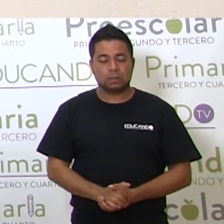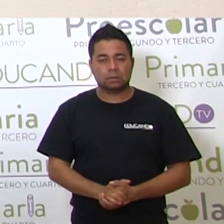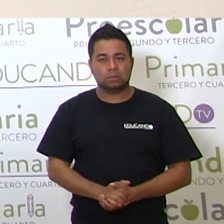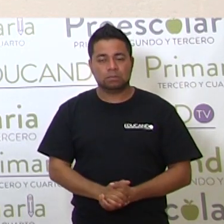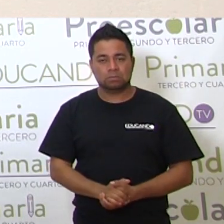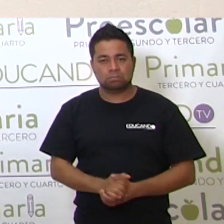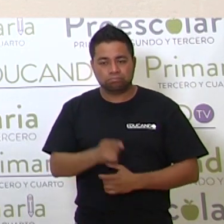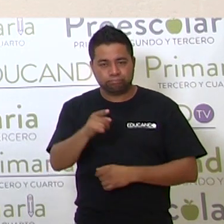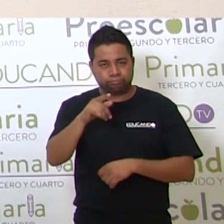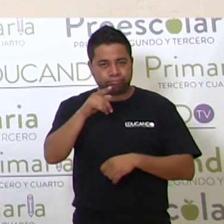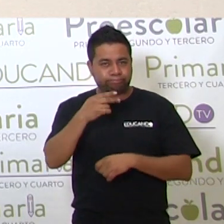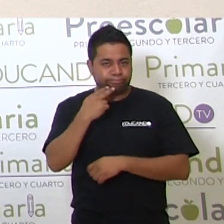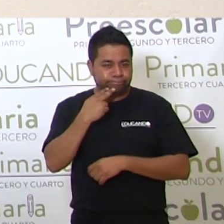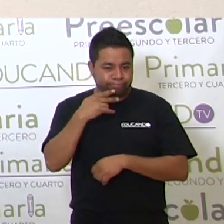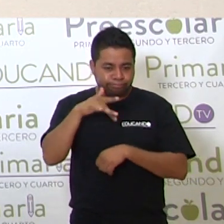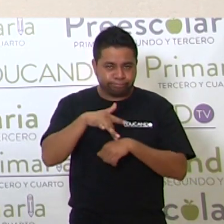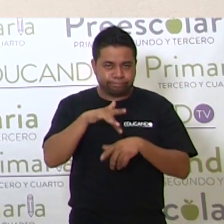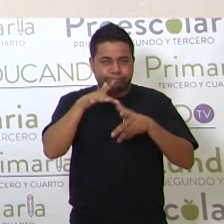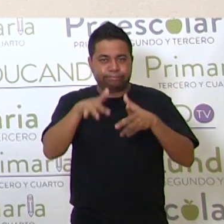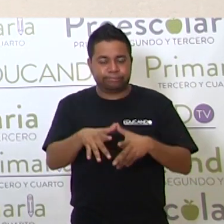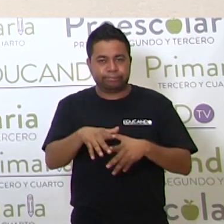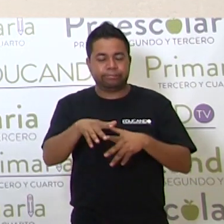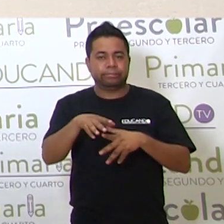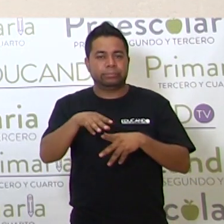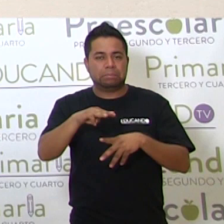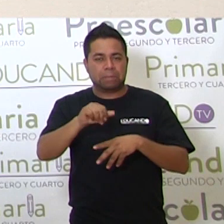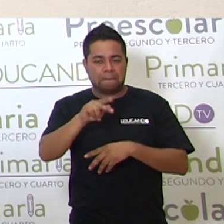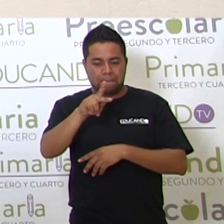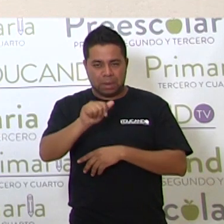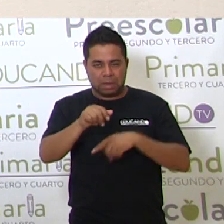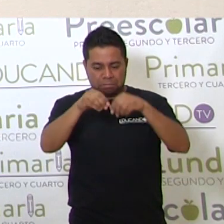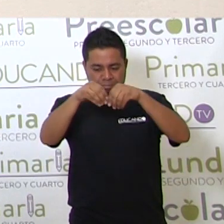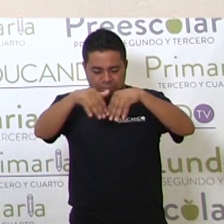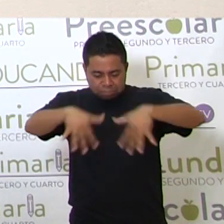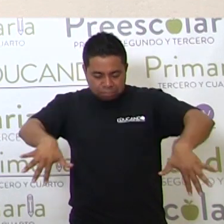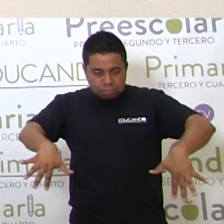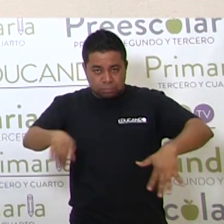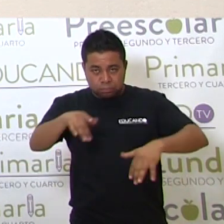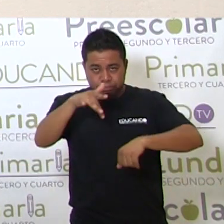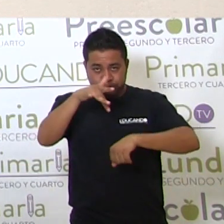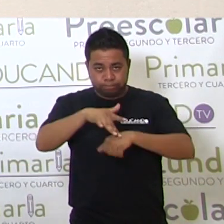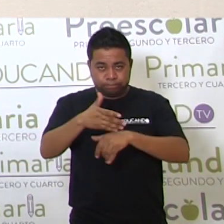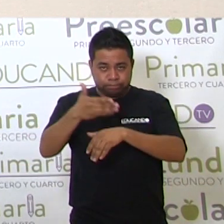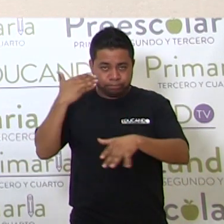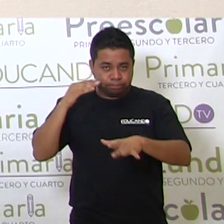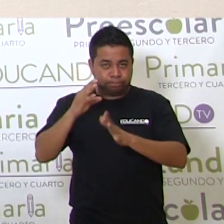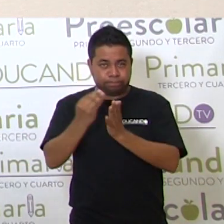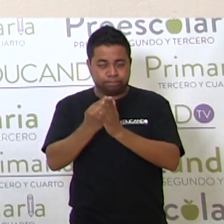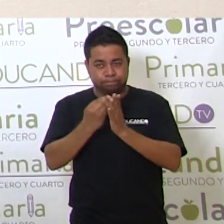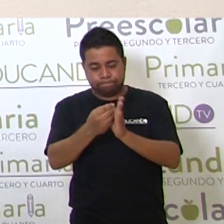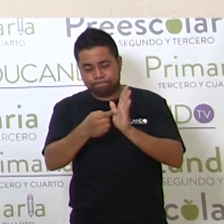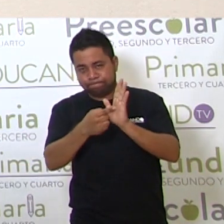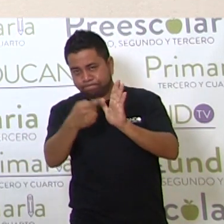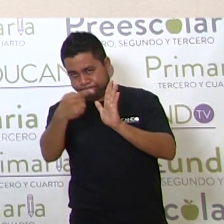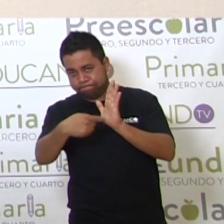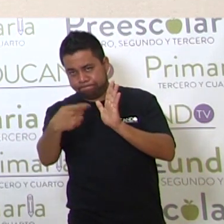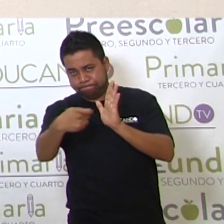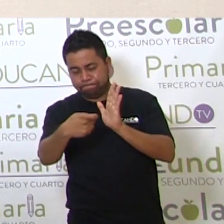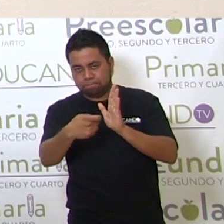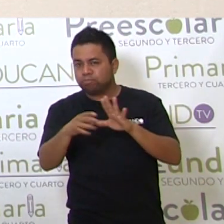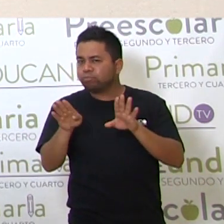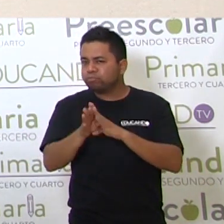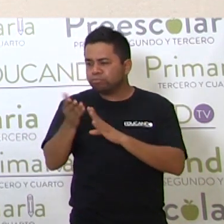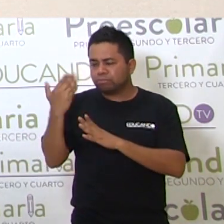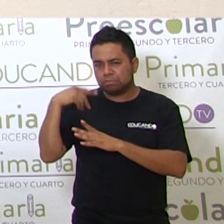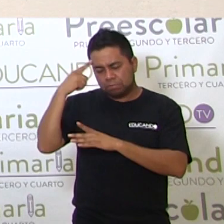¿Han utilizado alguna vez un mapa conceptual ya en algunas de sus clases? ¿Y cómo lo han